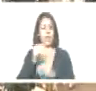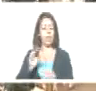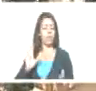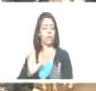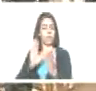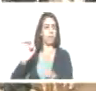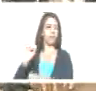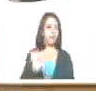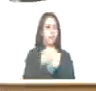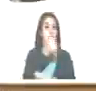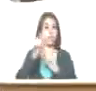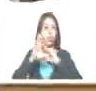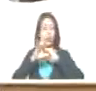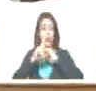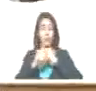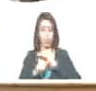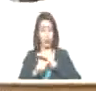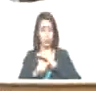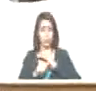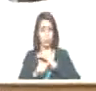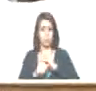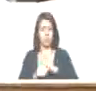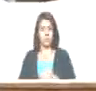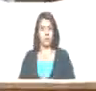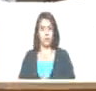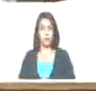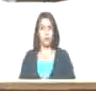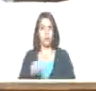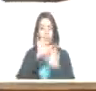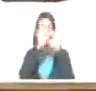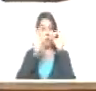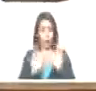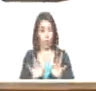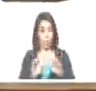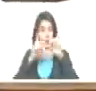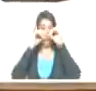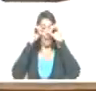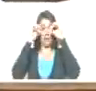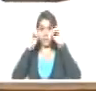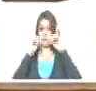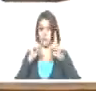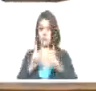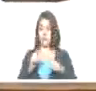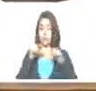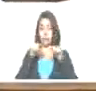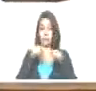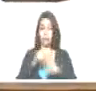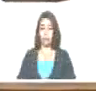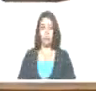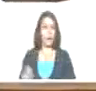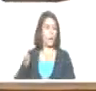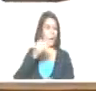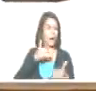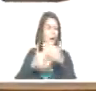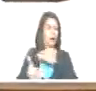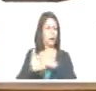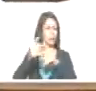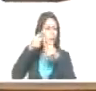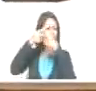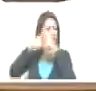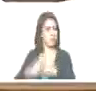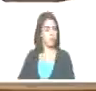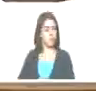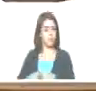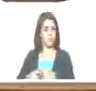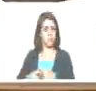la corrupción de una manera más determinante, más allá de los cálculos,